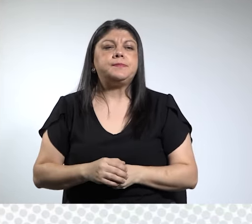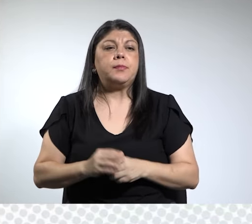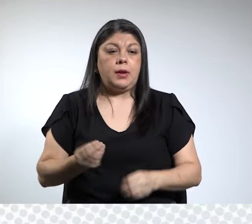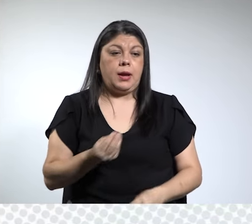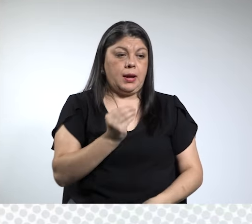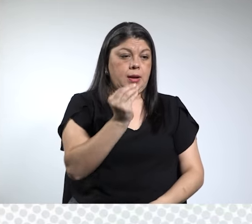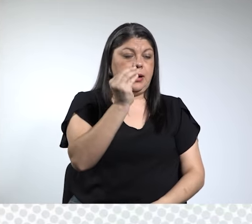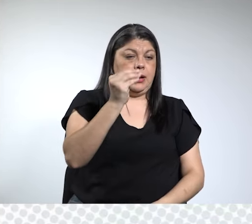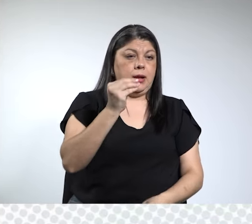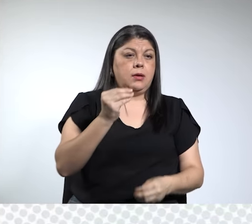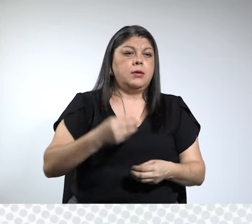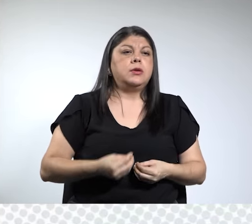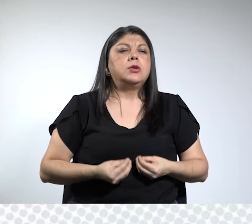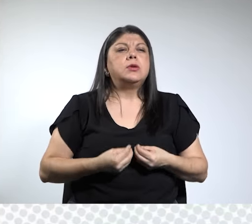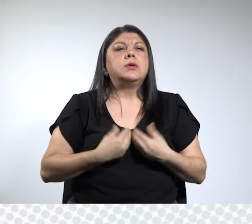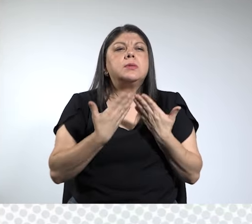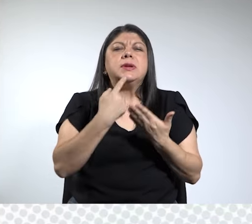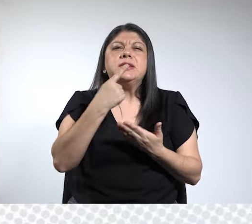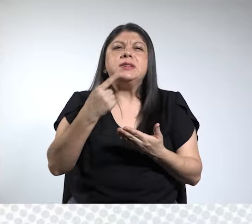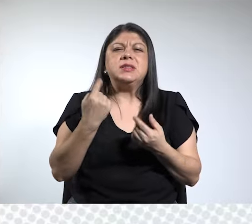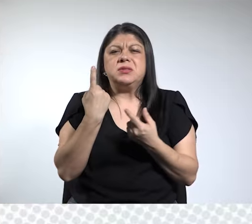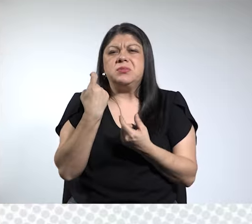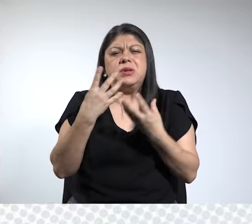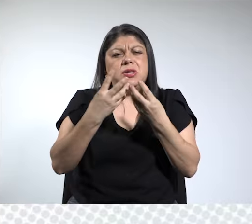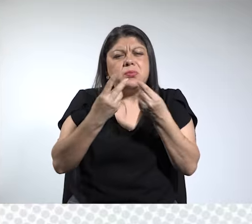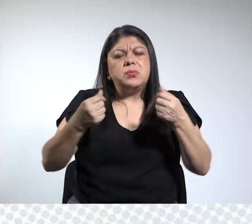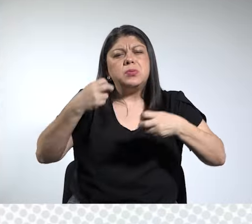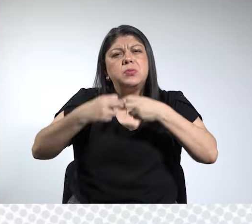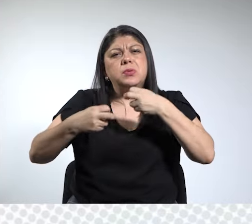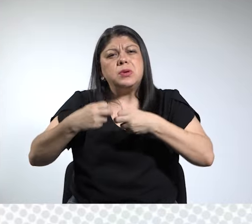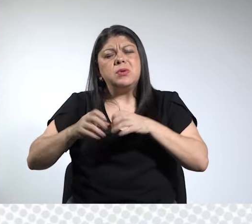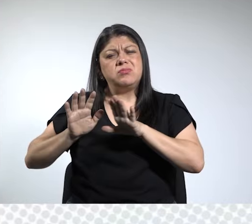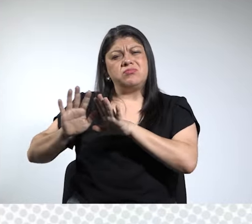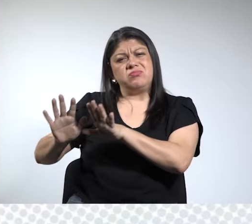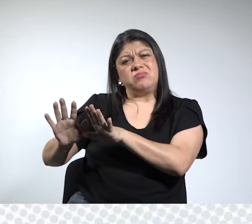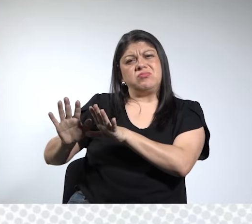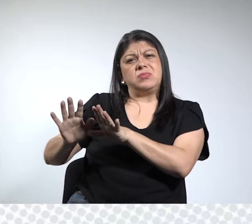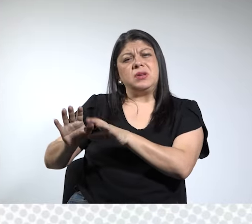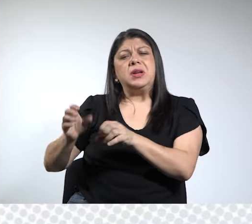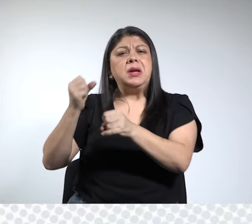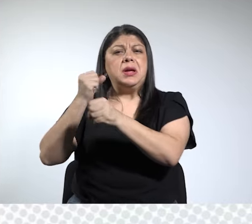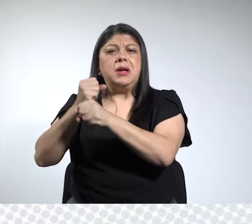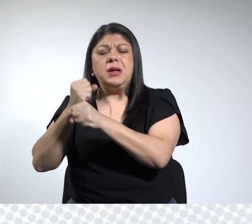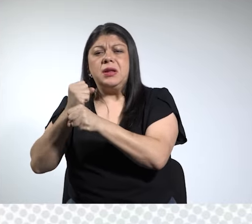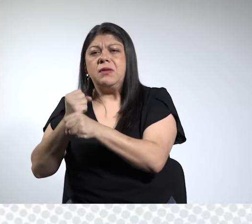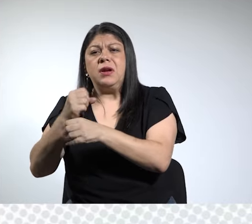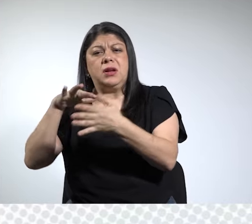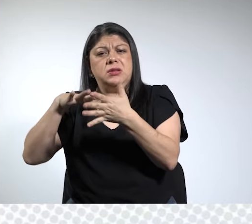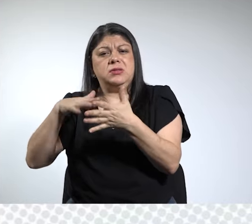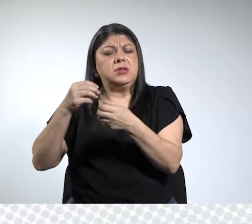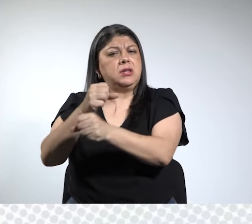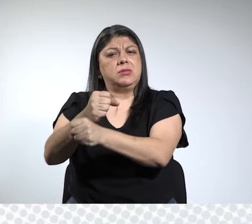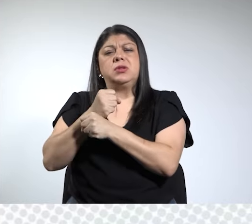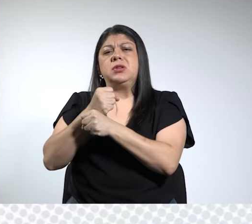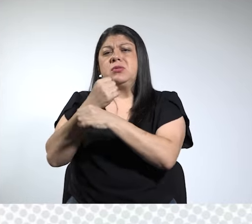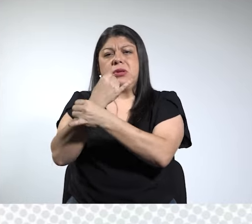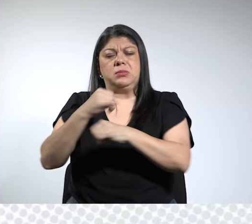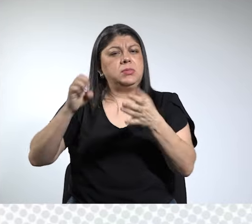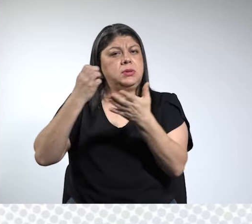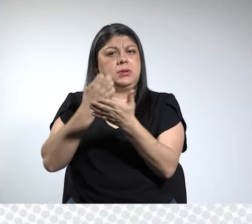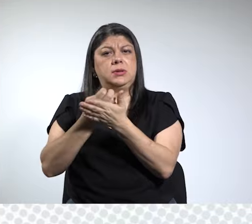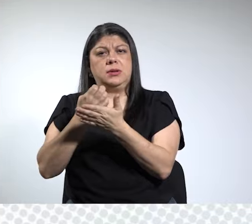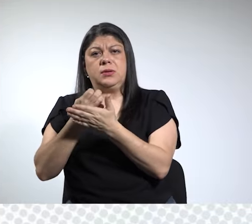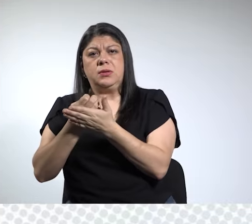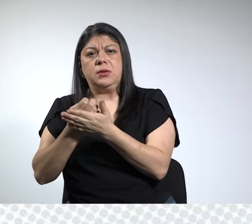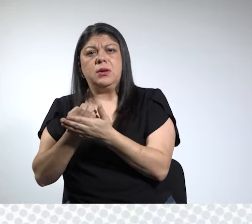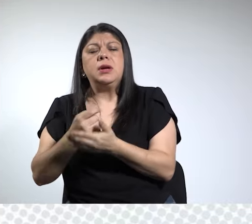La juventud expresa desesperanza e indiferencia que trabajar o estudiar ya no garantiza independencia